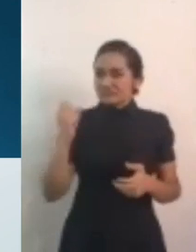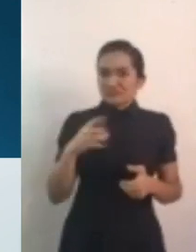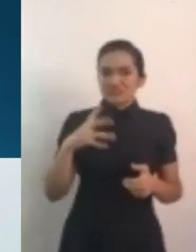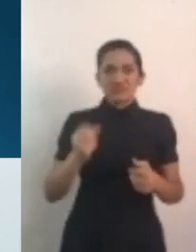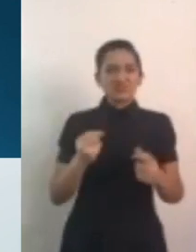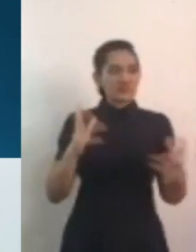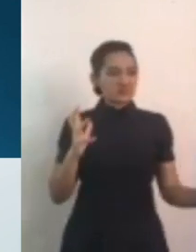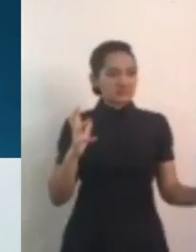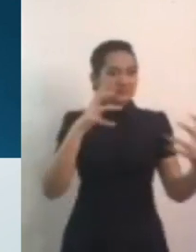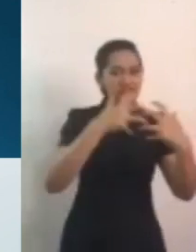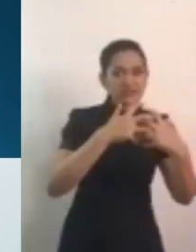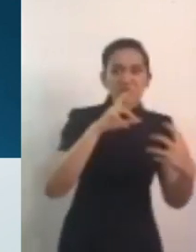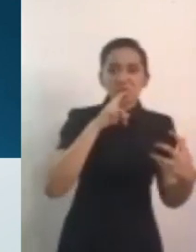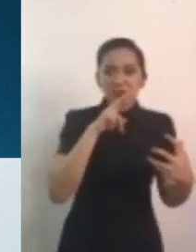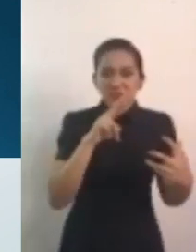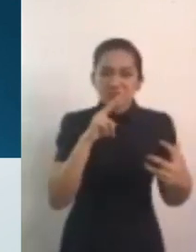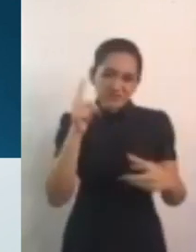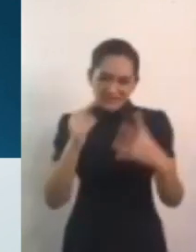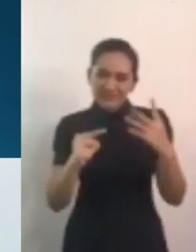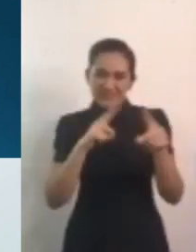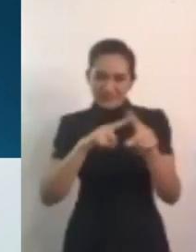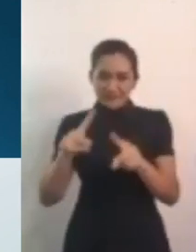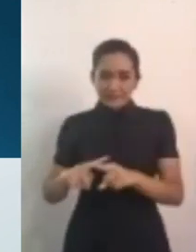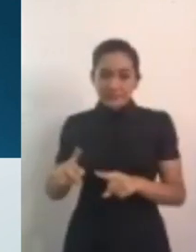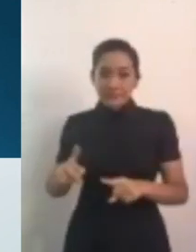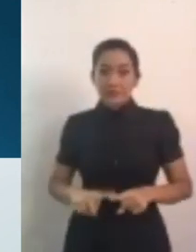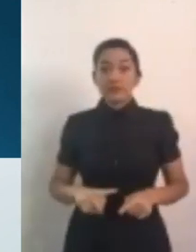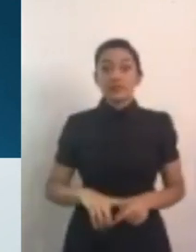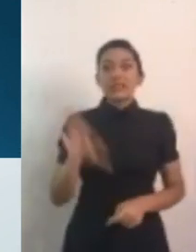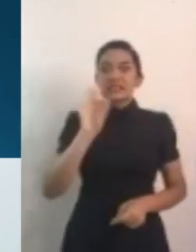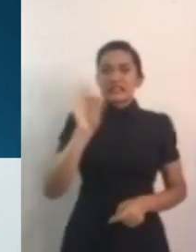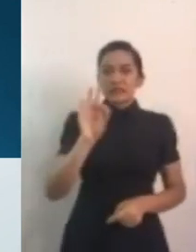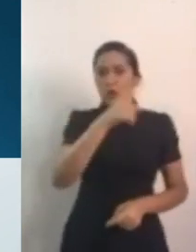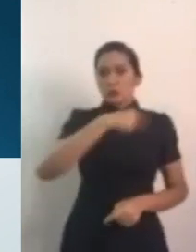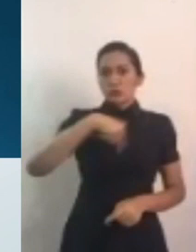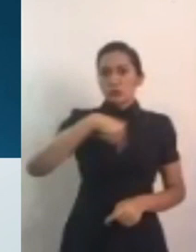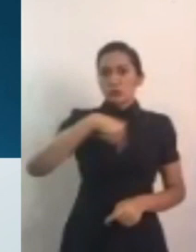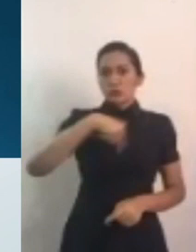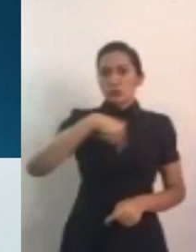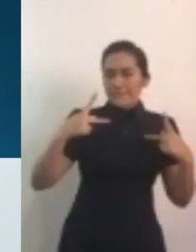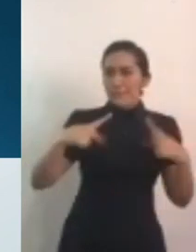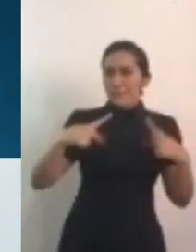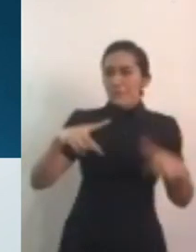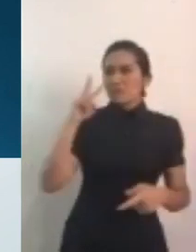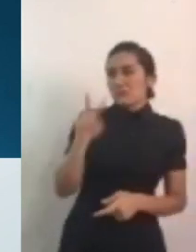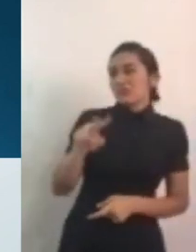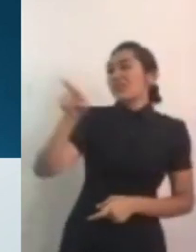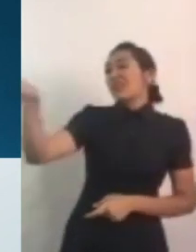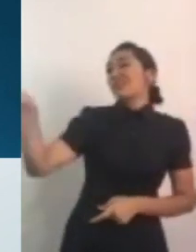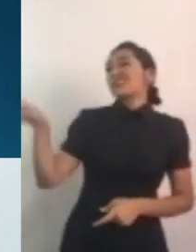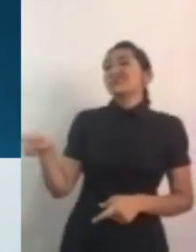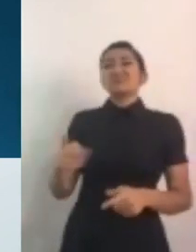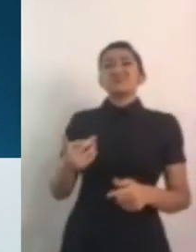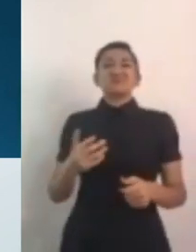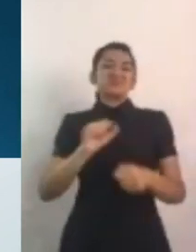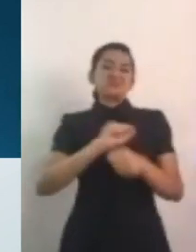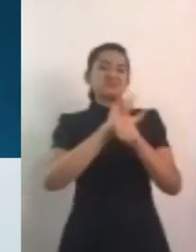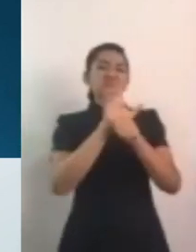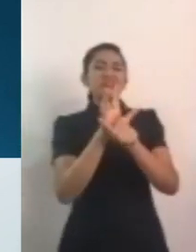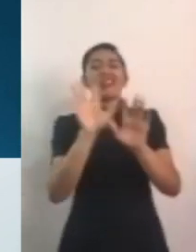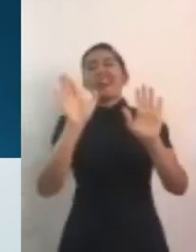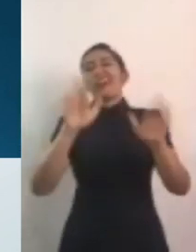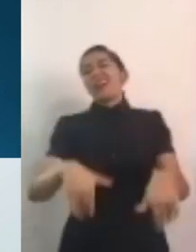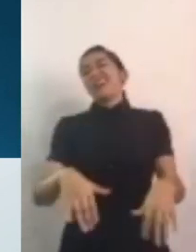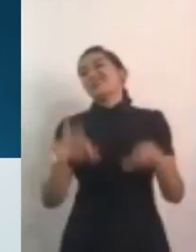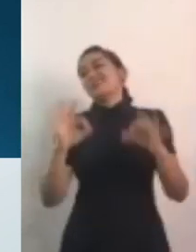adaptamos mejor, etc. Hay una molestia ante la tranquilidad de ellos o de otros. Empieza uno a reclamarle a la gente, ¿cómo puedes